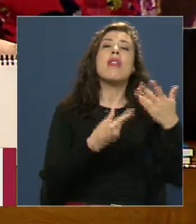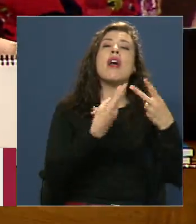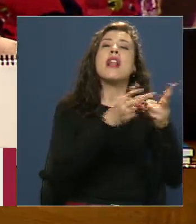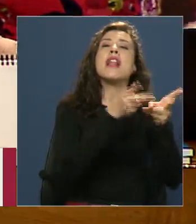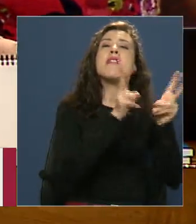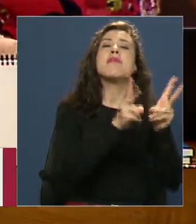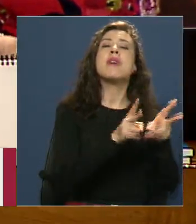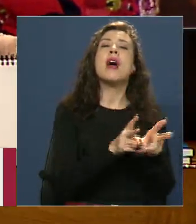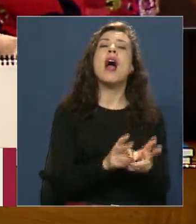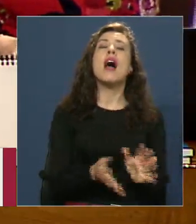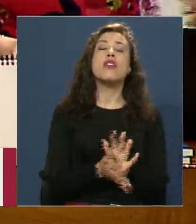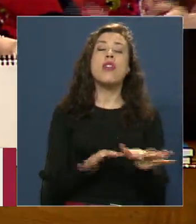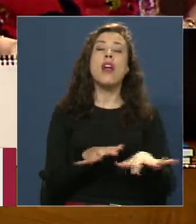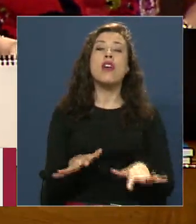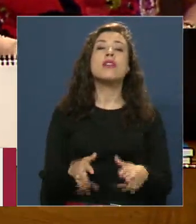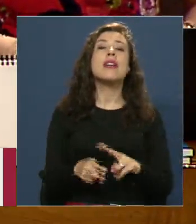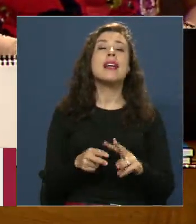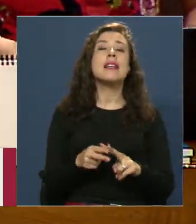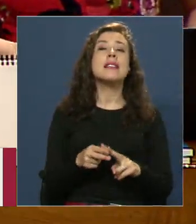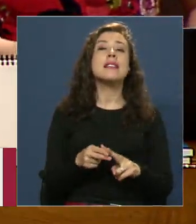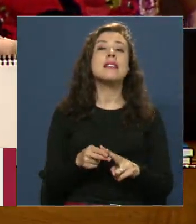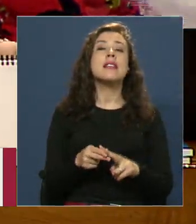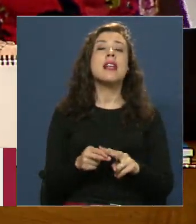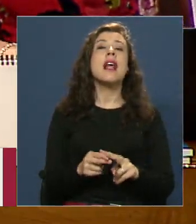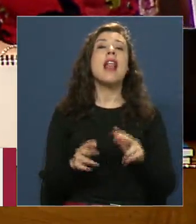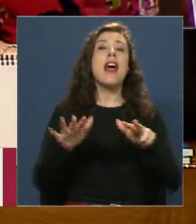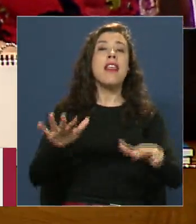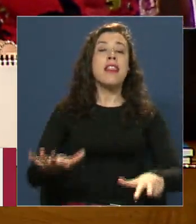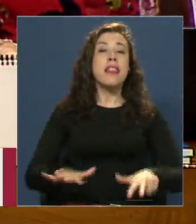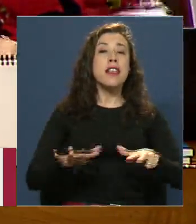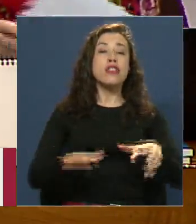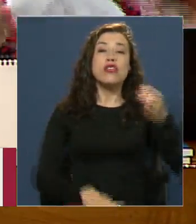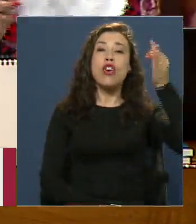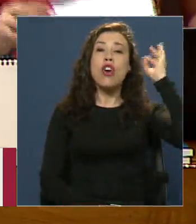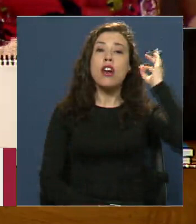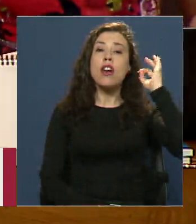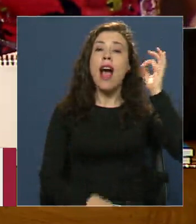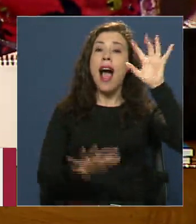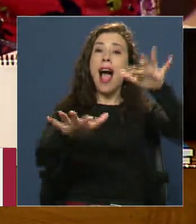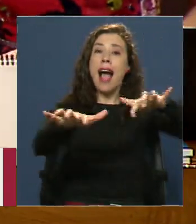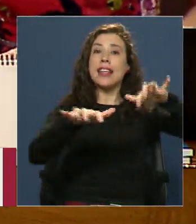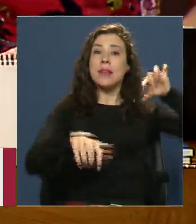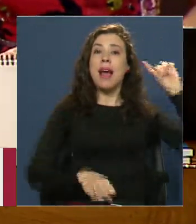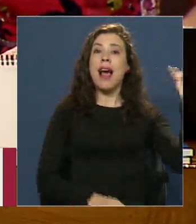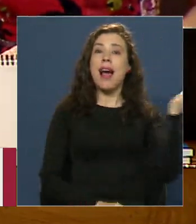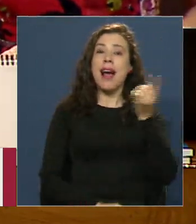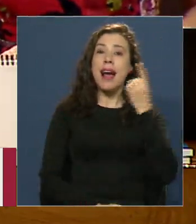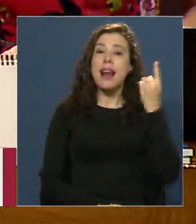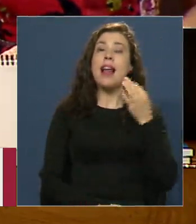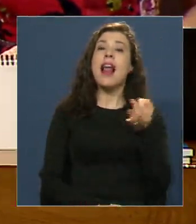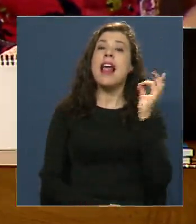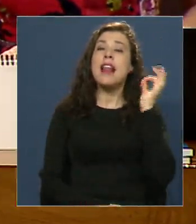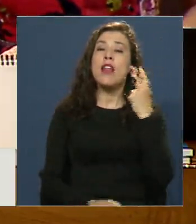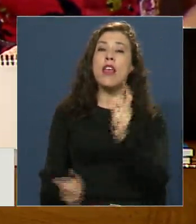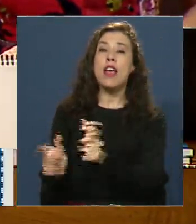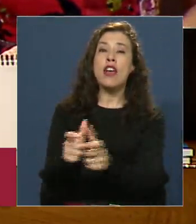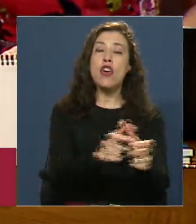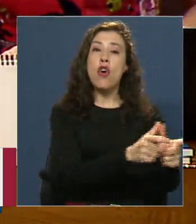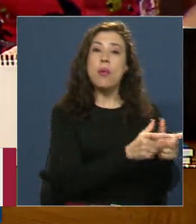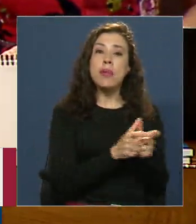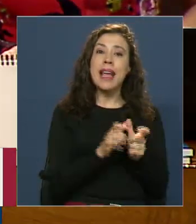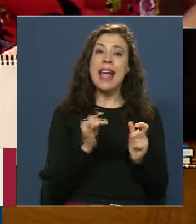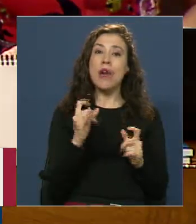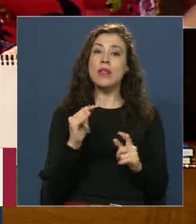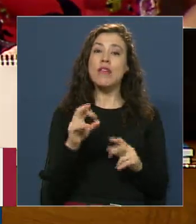inmunidades aplicables durante la 88ª reunión de su Asamblea General y las reuniones del Comité Ejecutivo